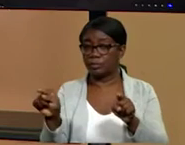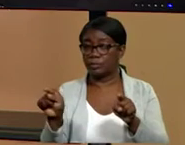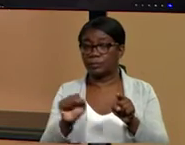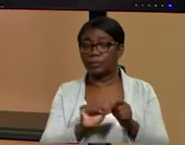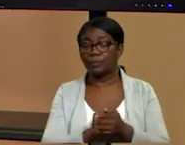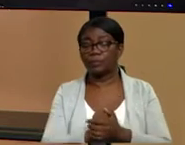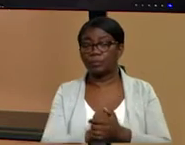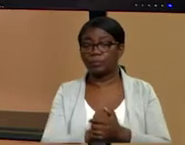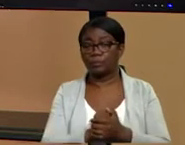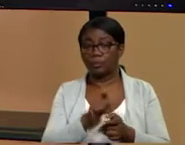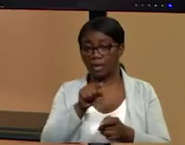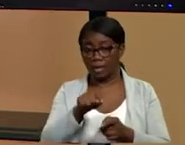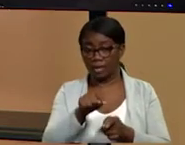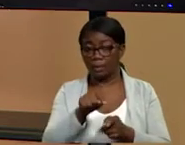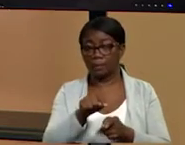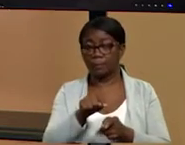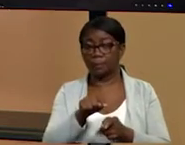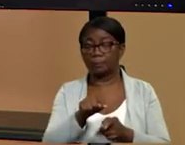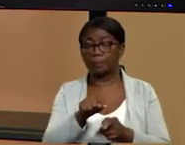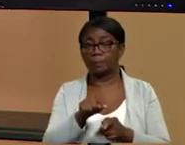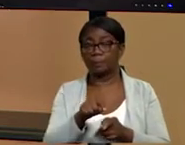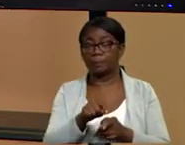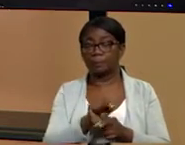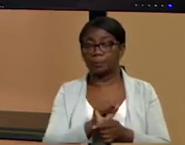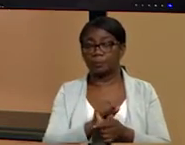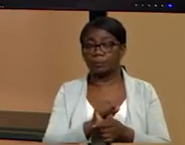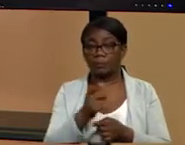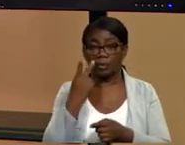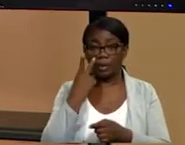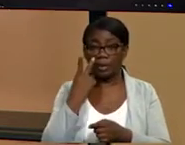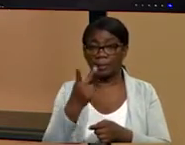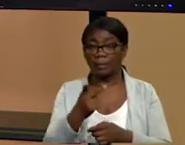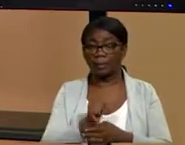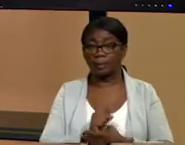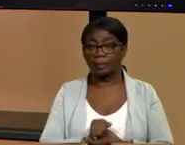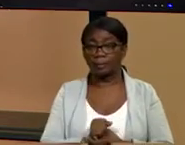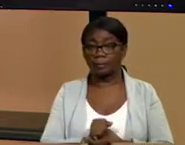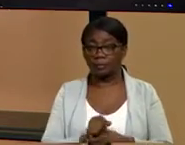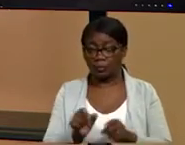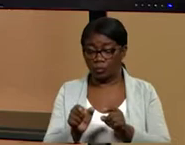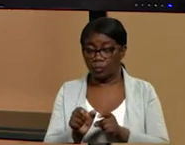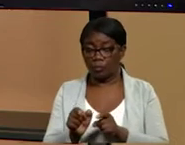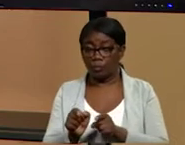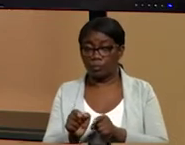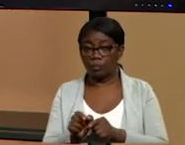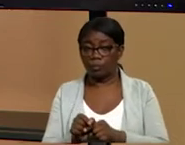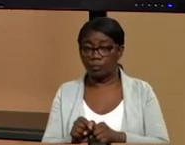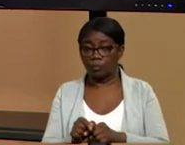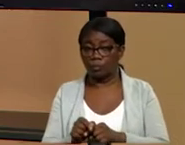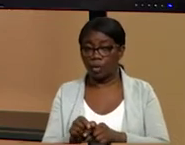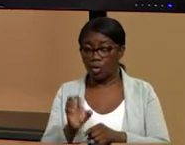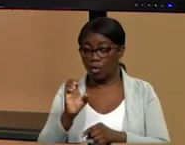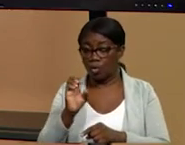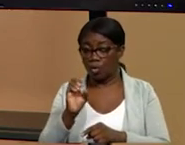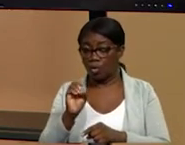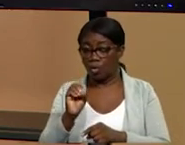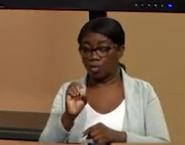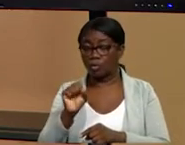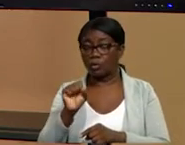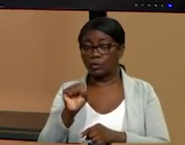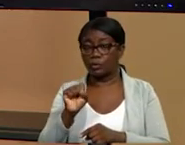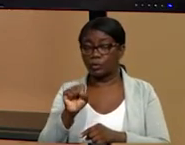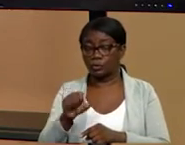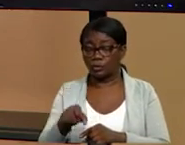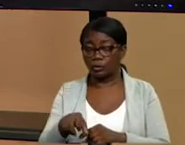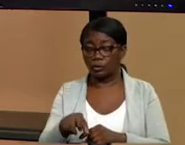En este sentido, ustedes observan que para medirlo necesitan utilizar el osciloscopio.